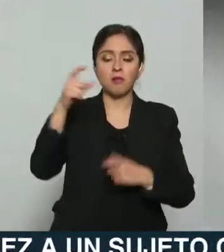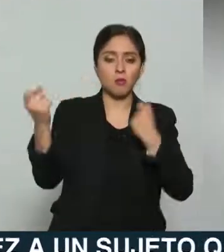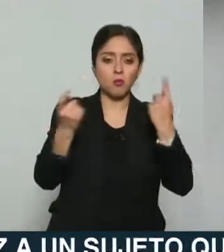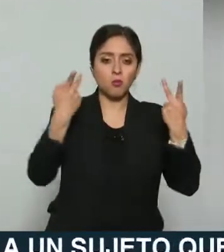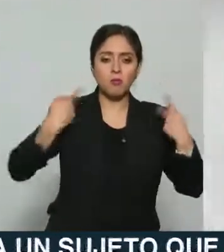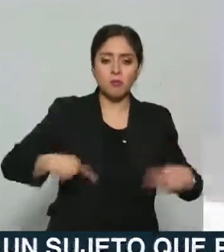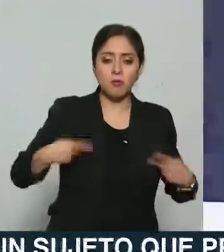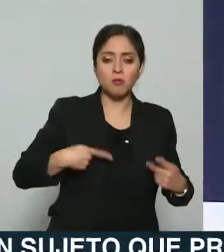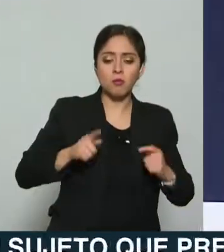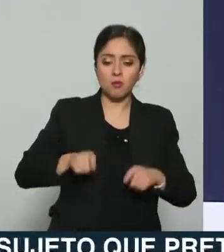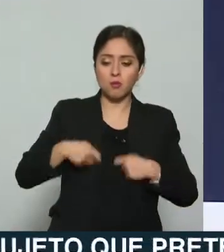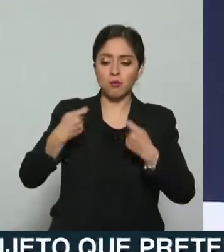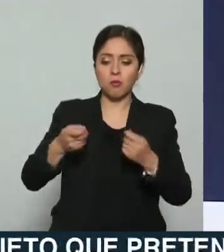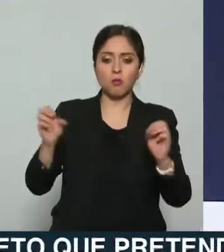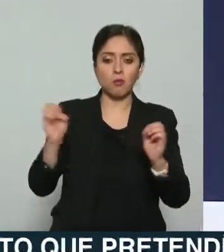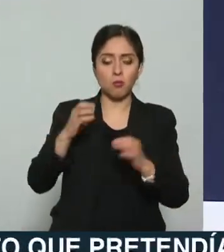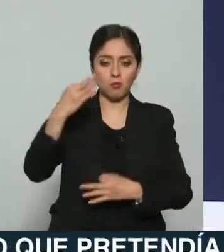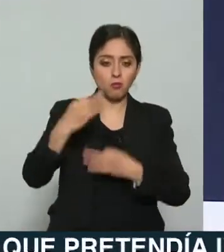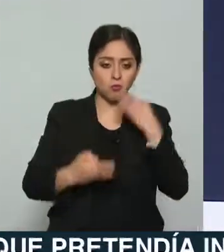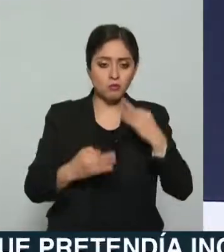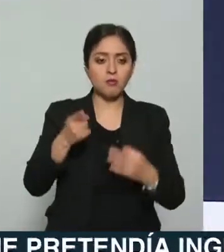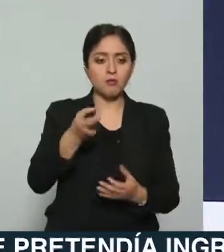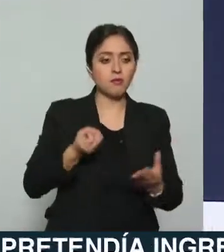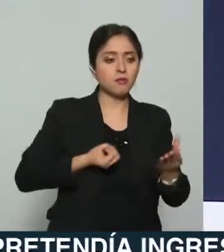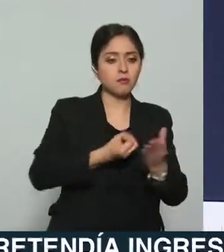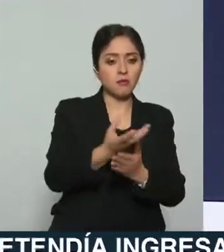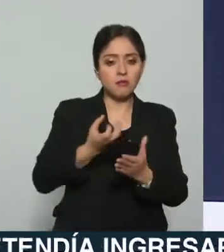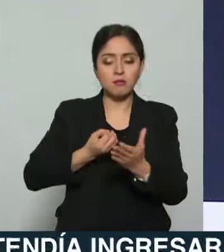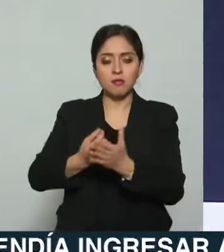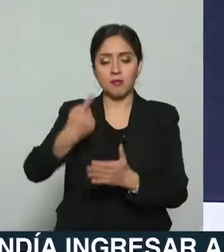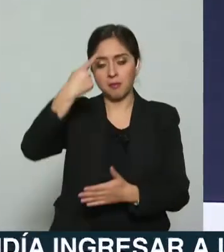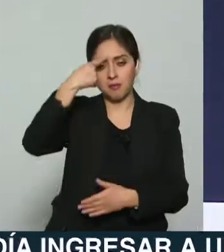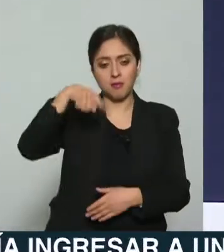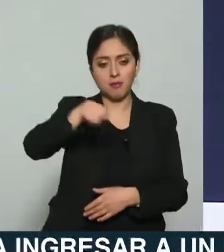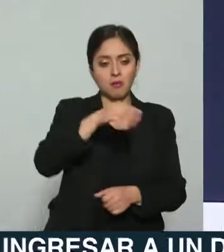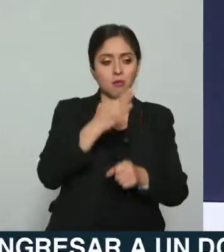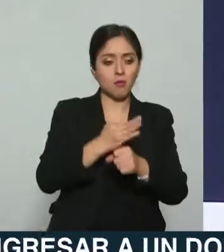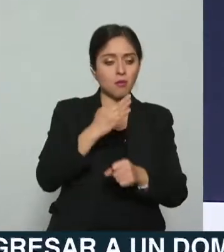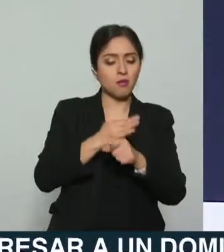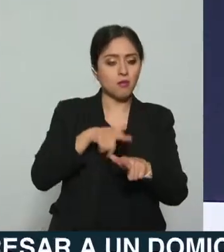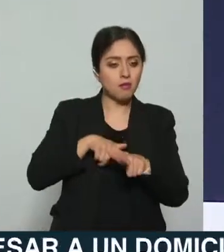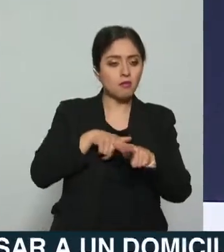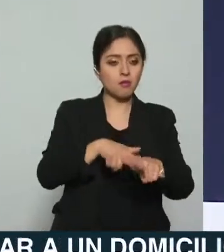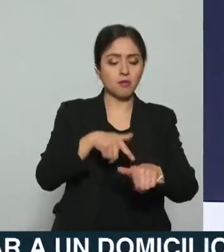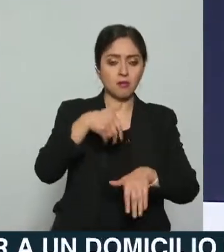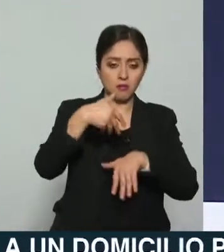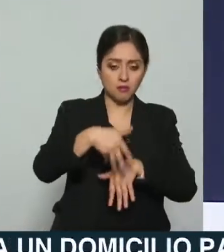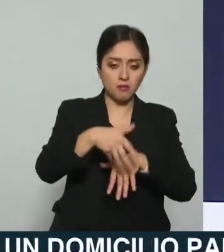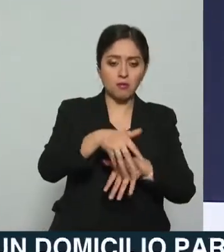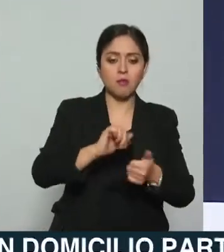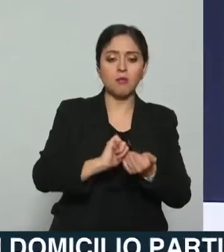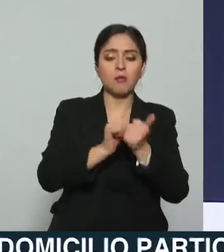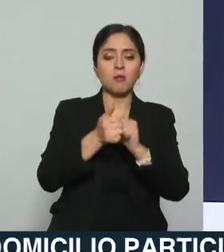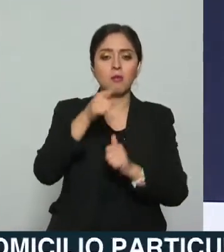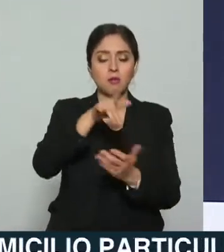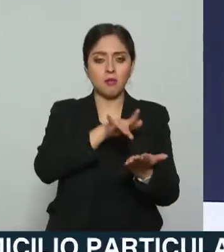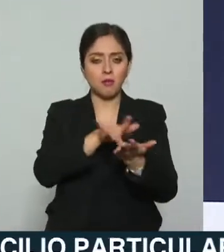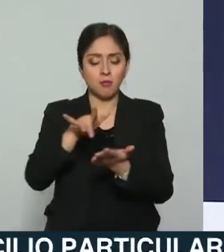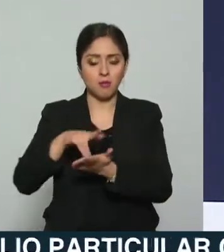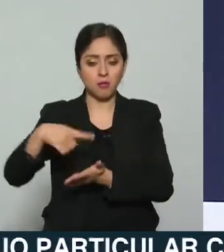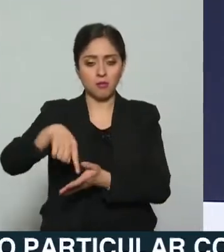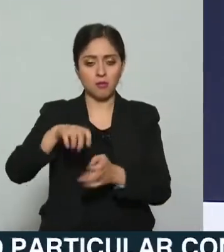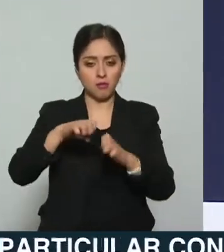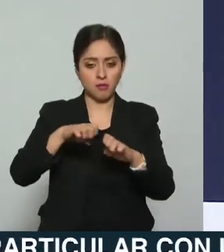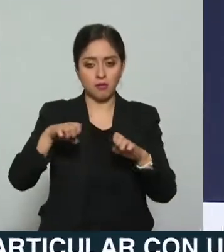calles, como a un acto, durante el paso de esta caminata, como un acto de apoyo a este